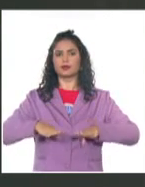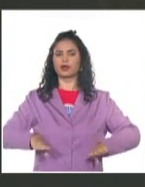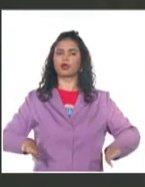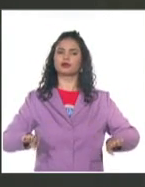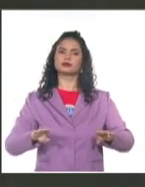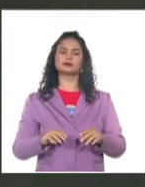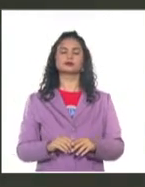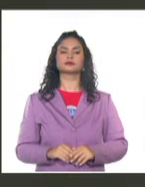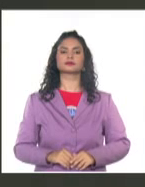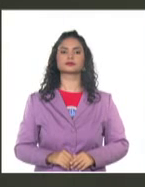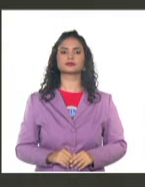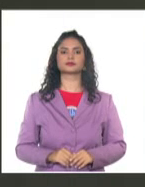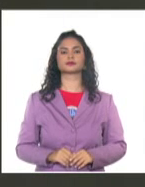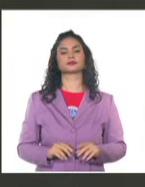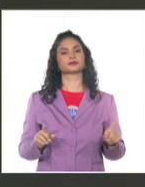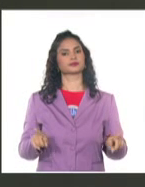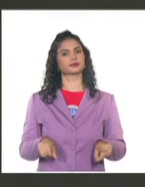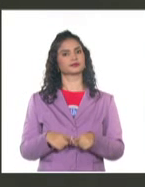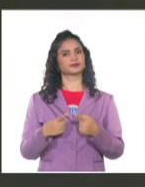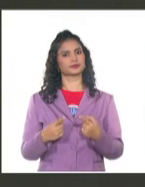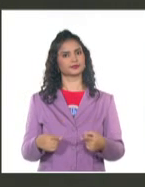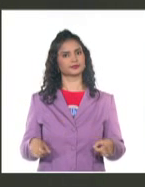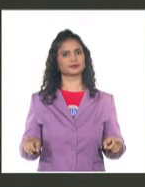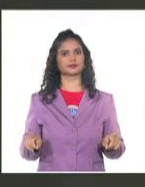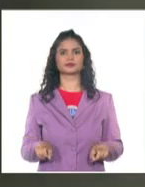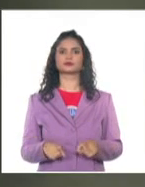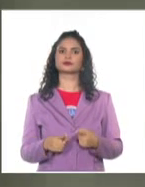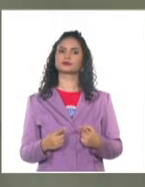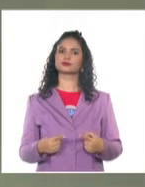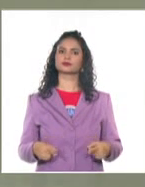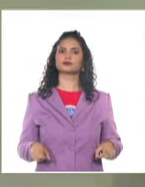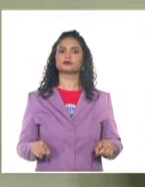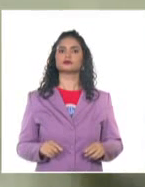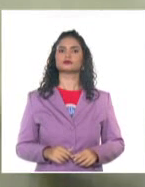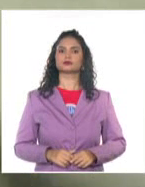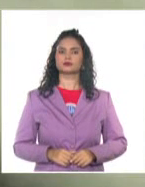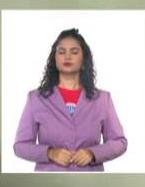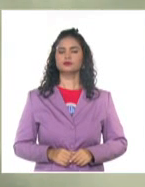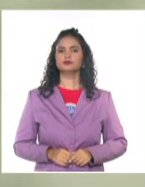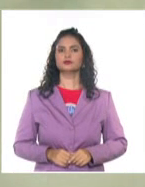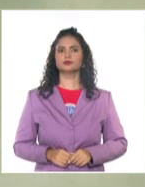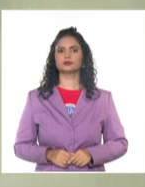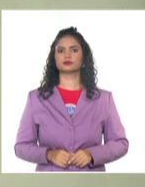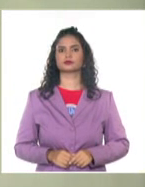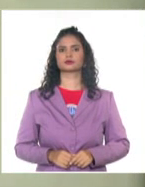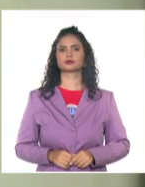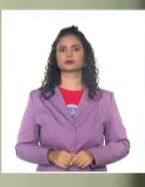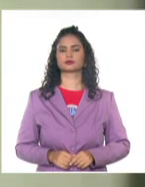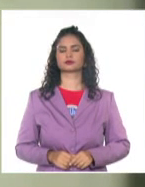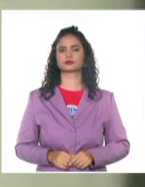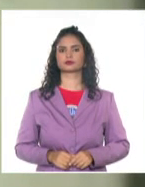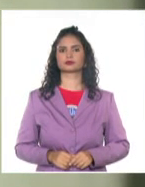Es como el agua bendita, santigua gloria